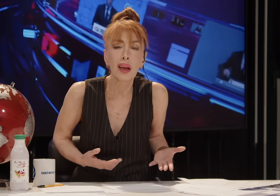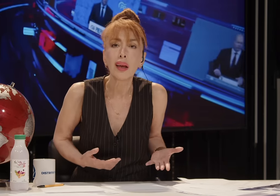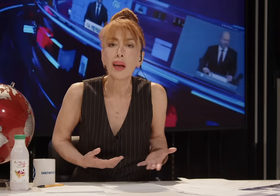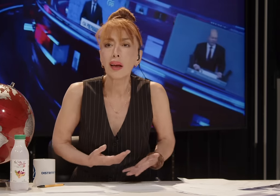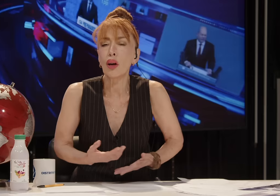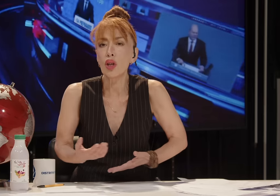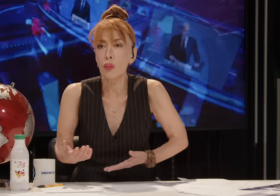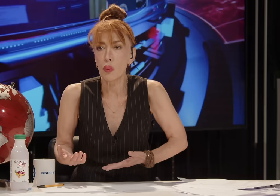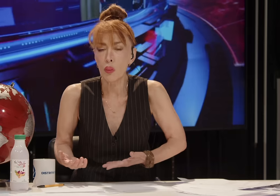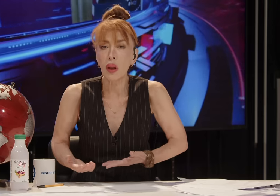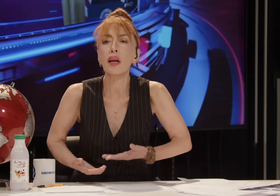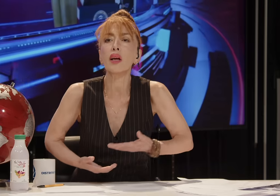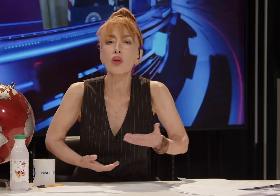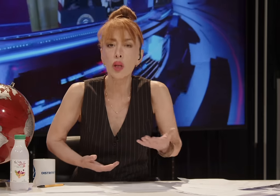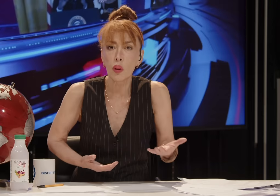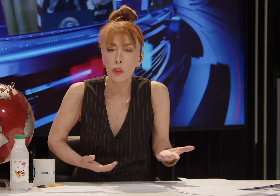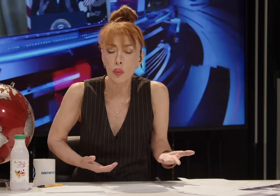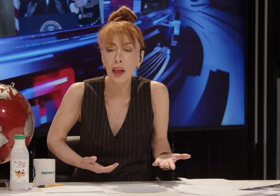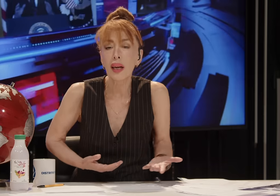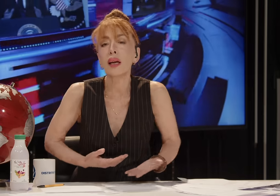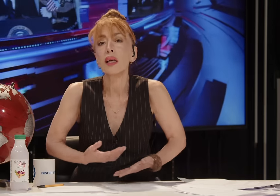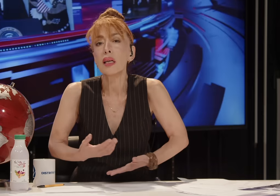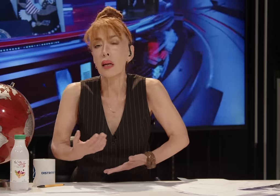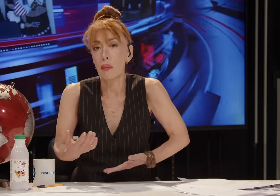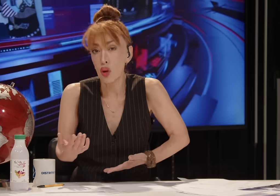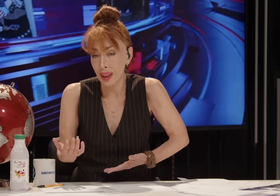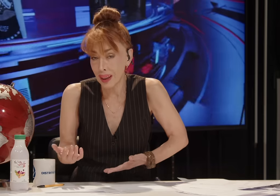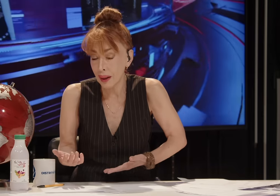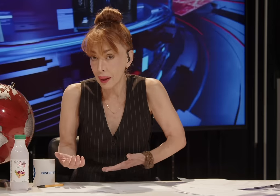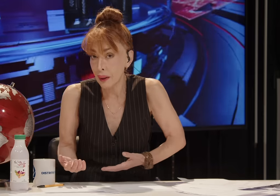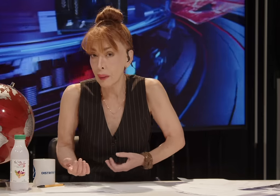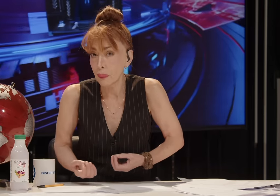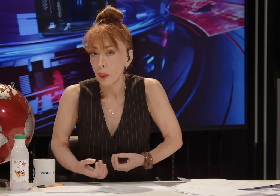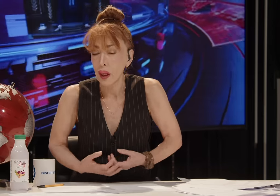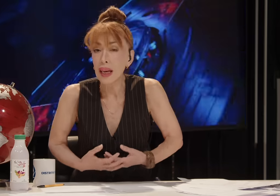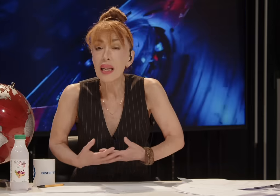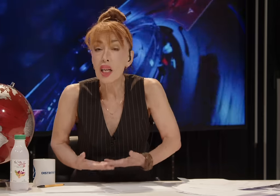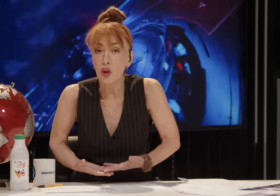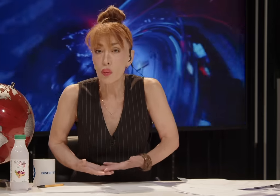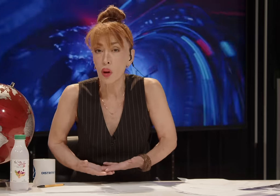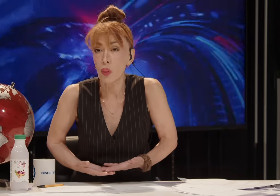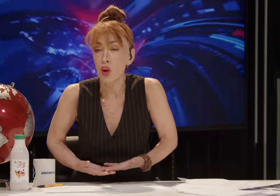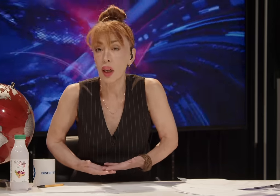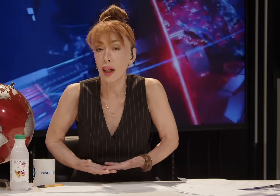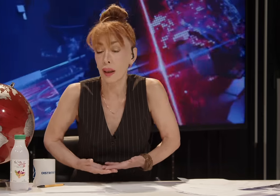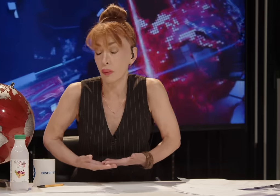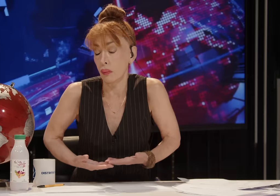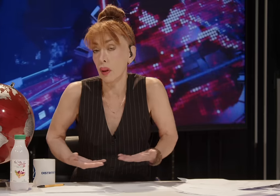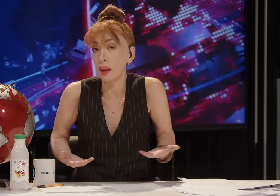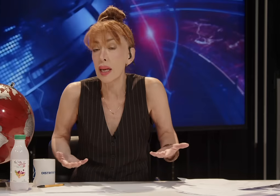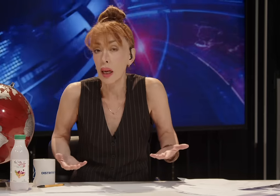perfectamente Qué cosas podemos perder Qué cosas podemos ganar sabemos Qué Qué Qué riesgos